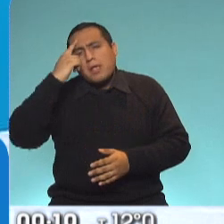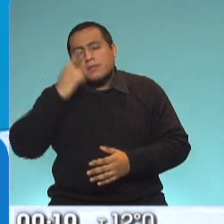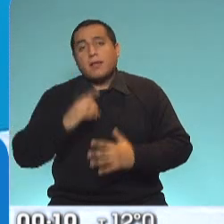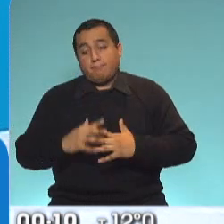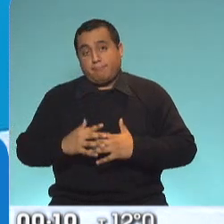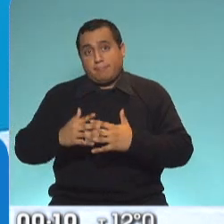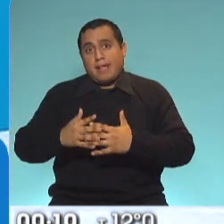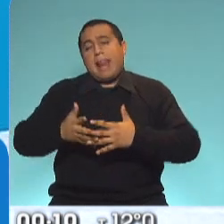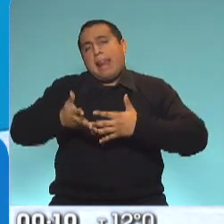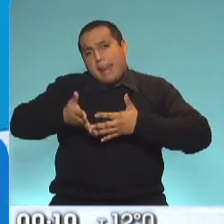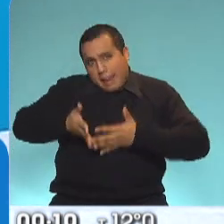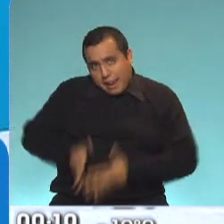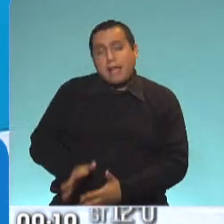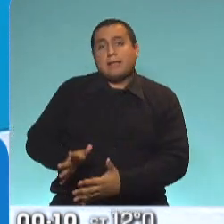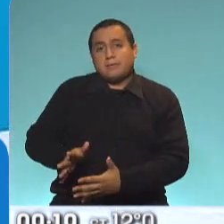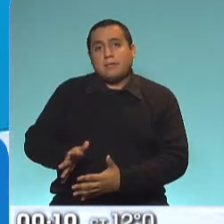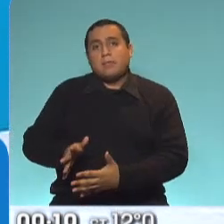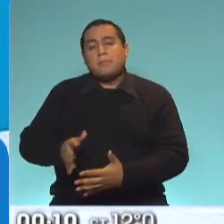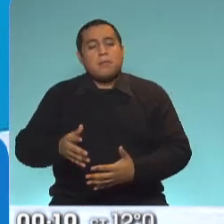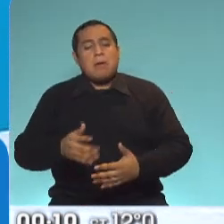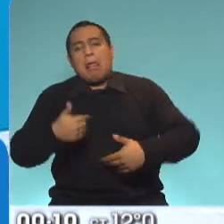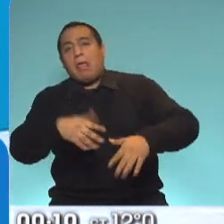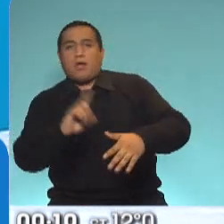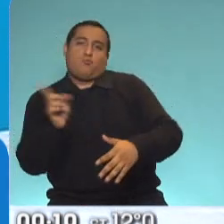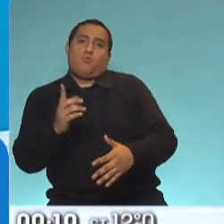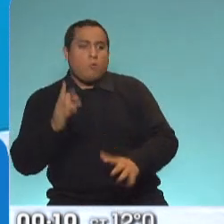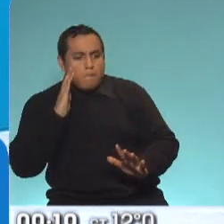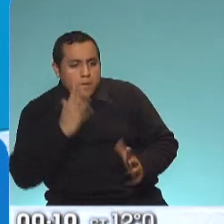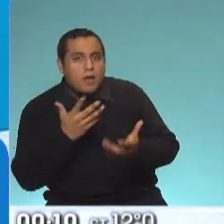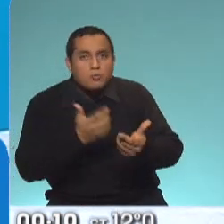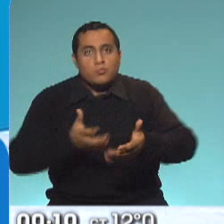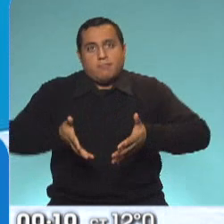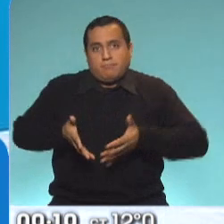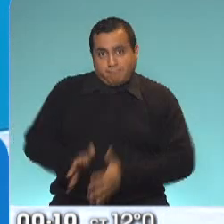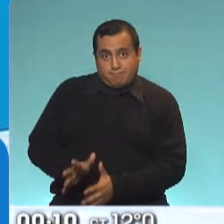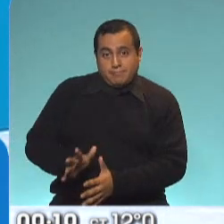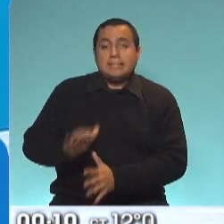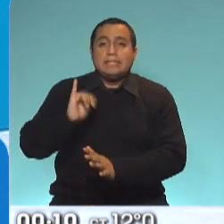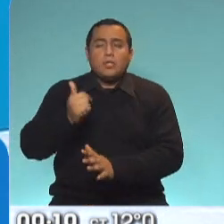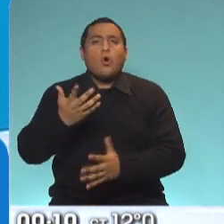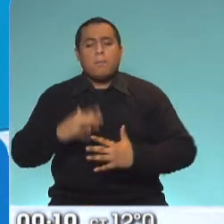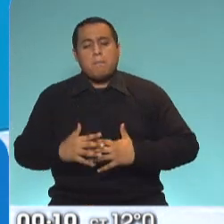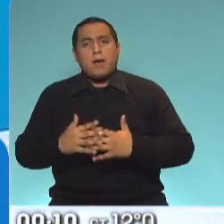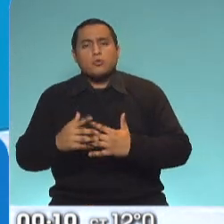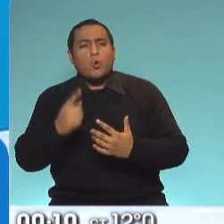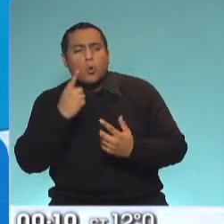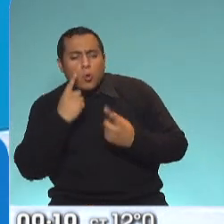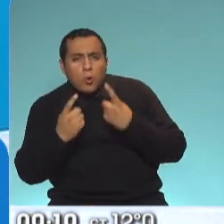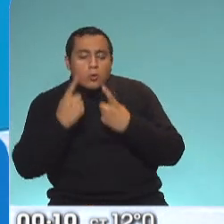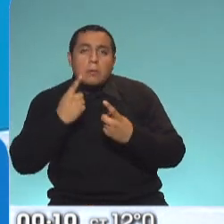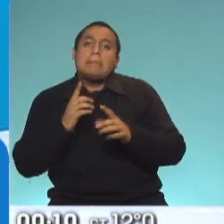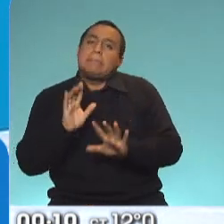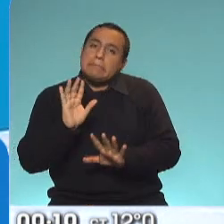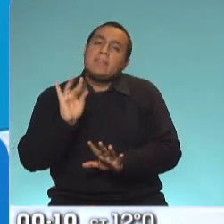parto nadie va a impedir su atención, al contrario. En el control del embarazo se vuelve un poquito más